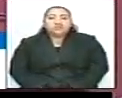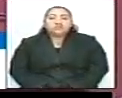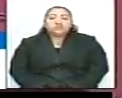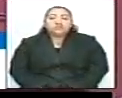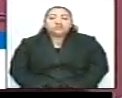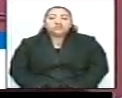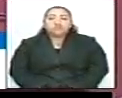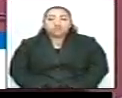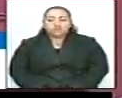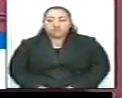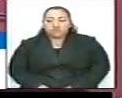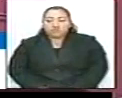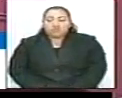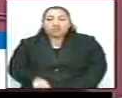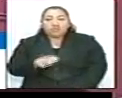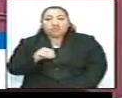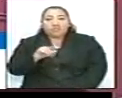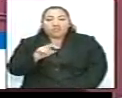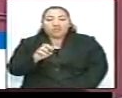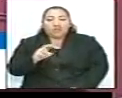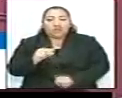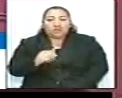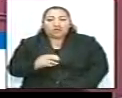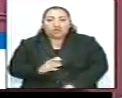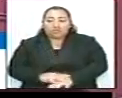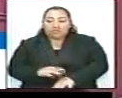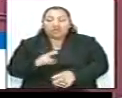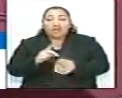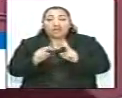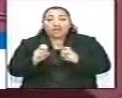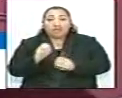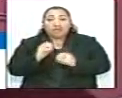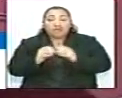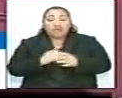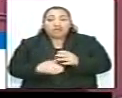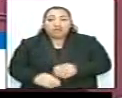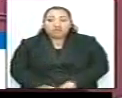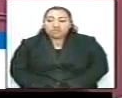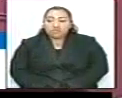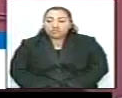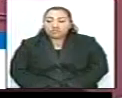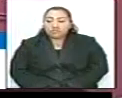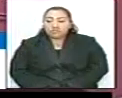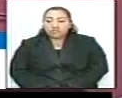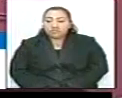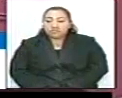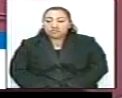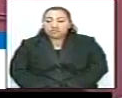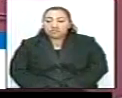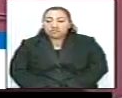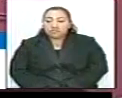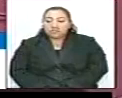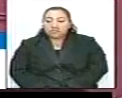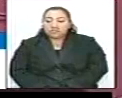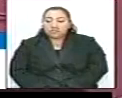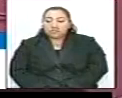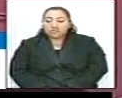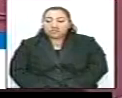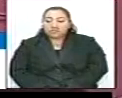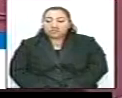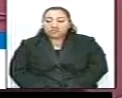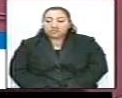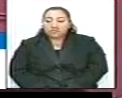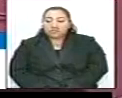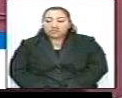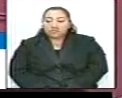William Monterola. Nos ha planteado de que el tema de saneamiento en el ámbito rural, respecto al PNCR, se